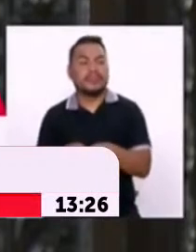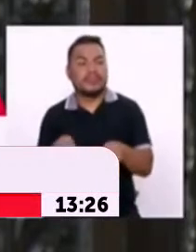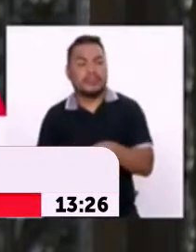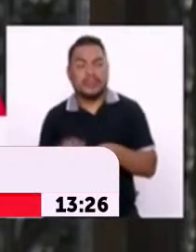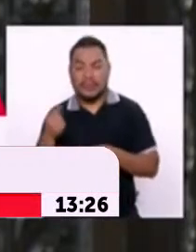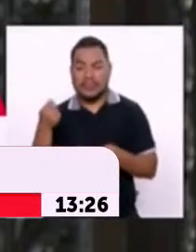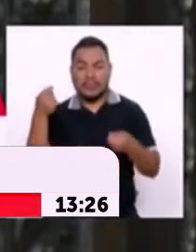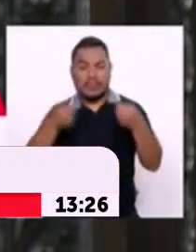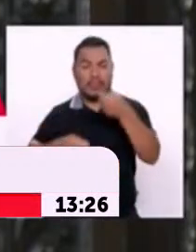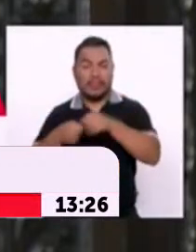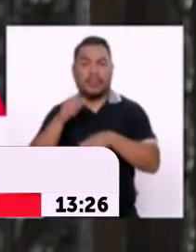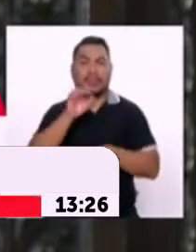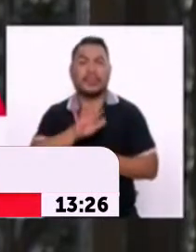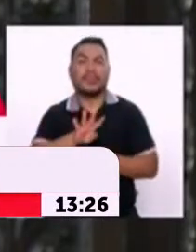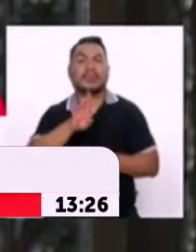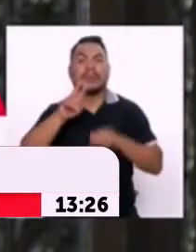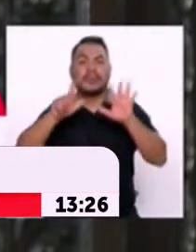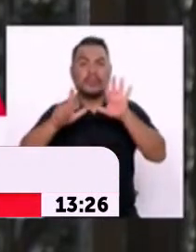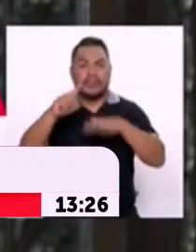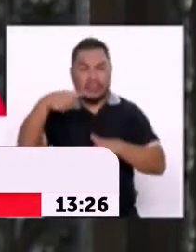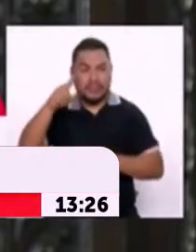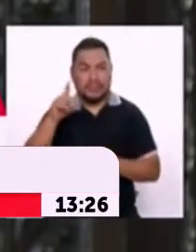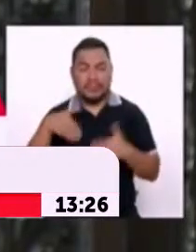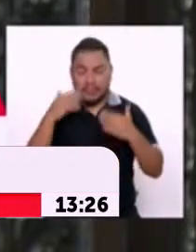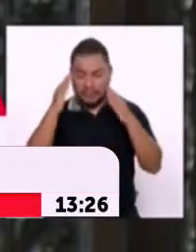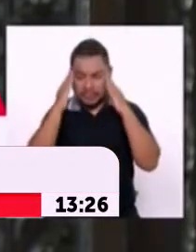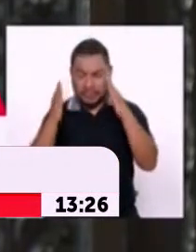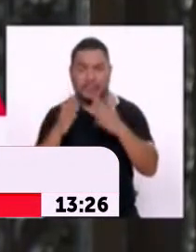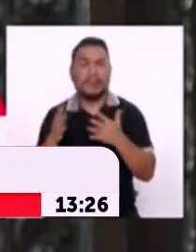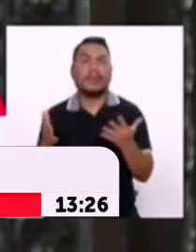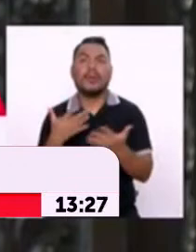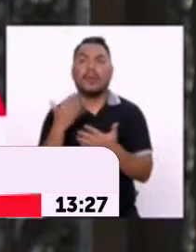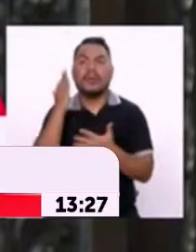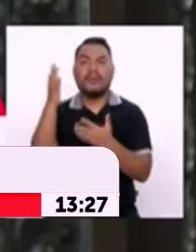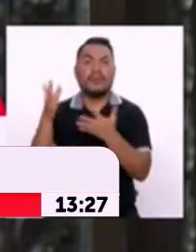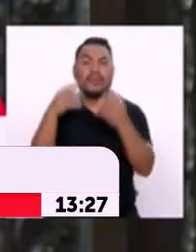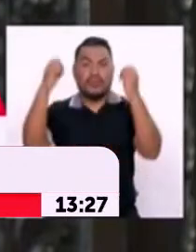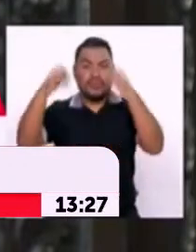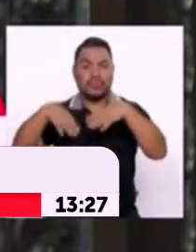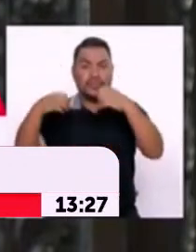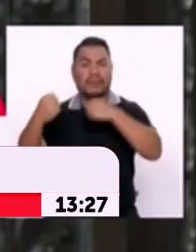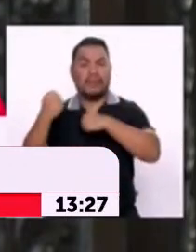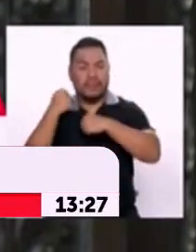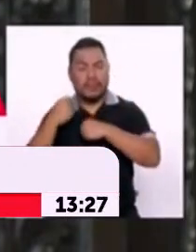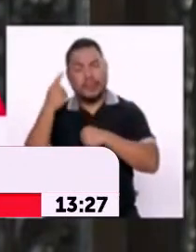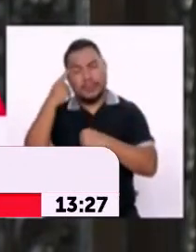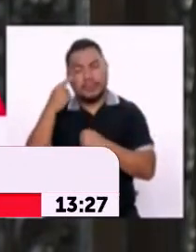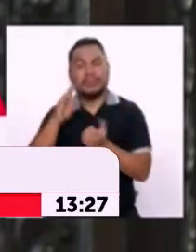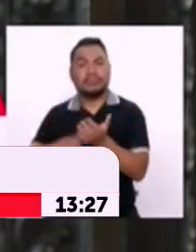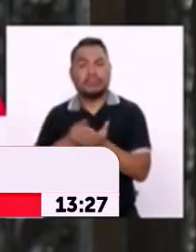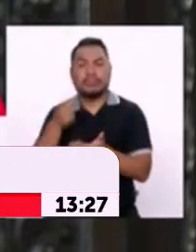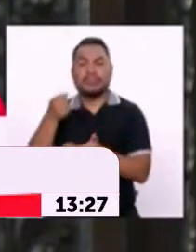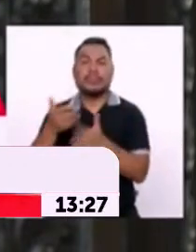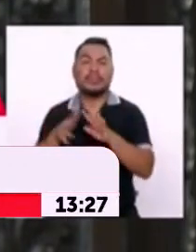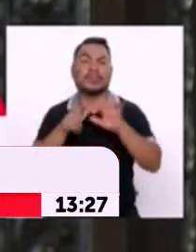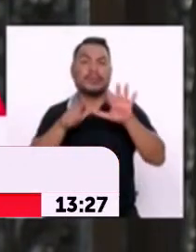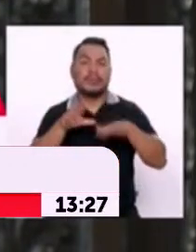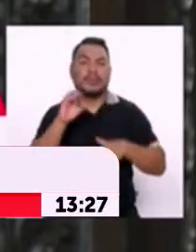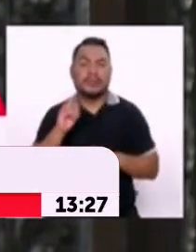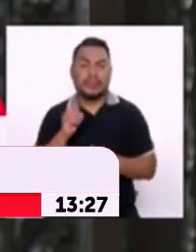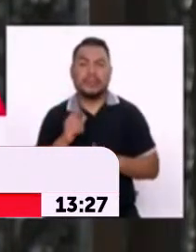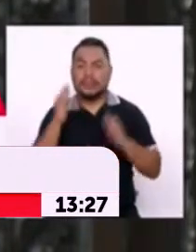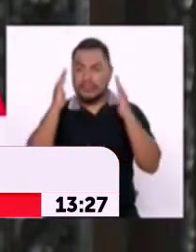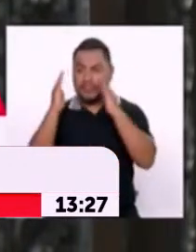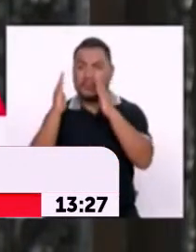Además, con una inversión de 47 millones para la atención de desastres por lluvias intensas, se realizaron cerca de